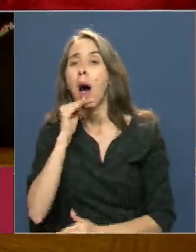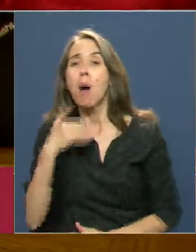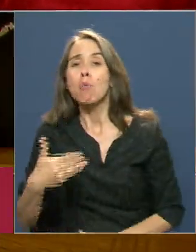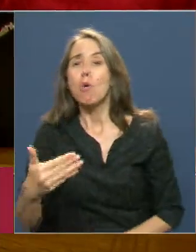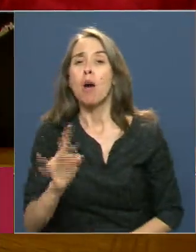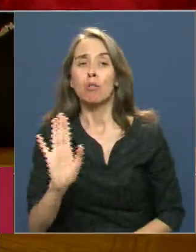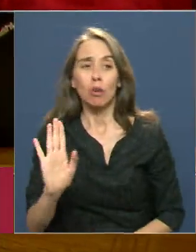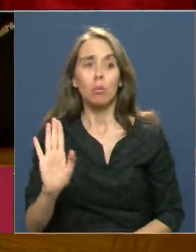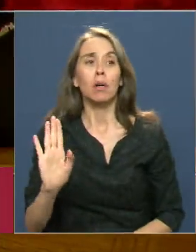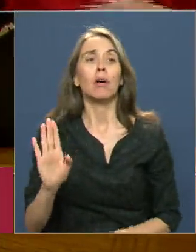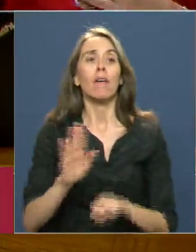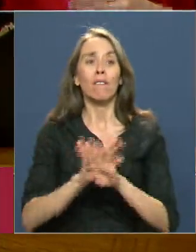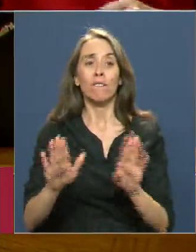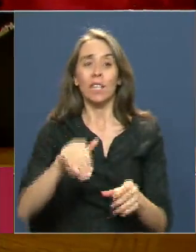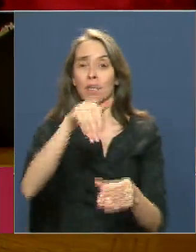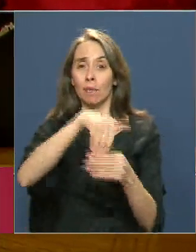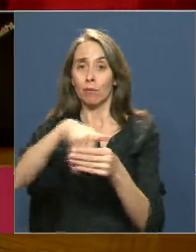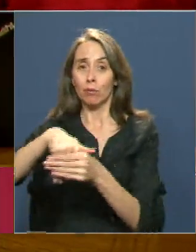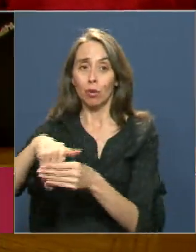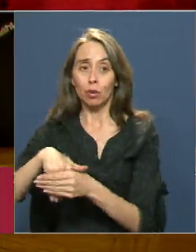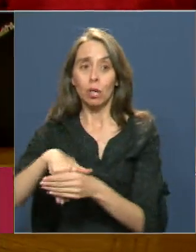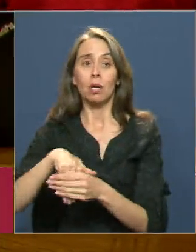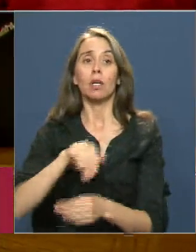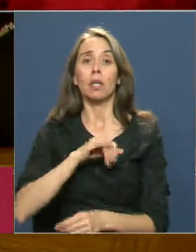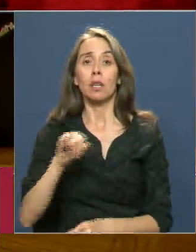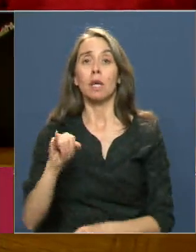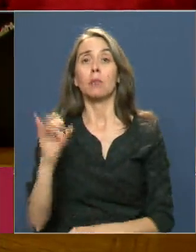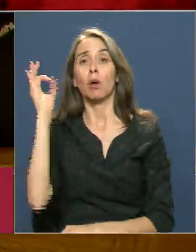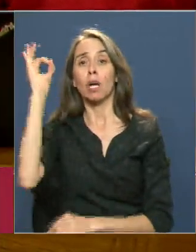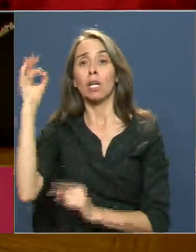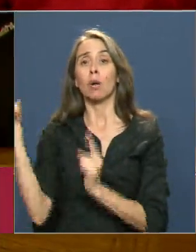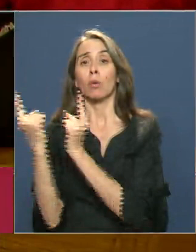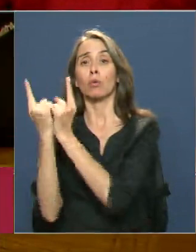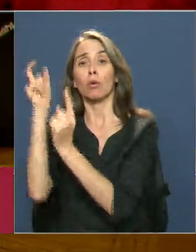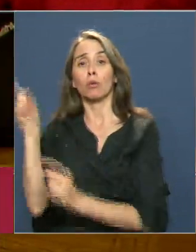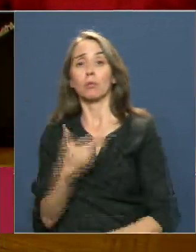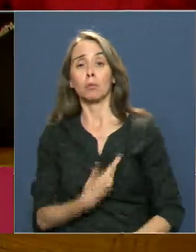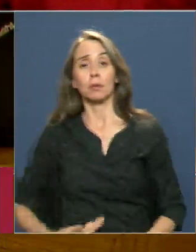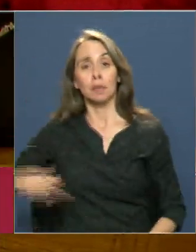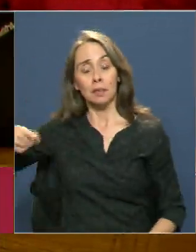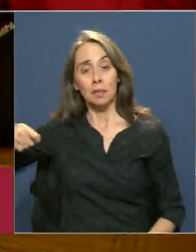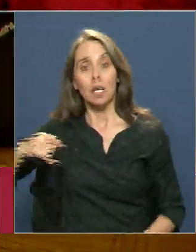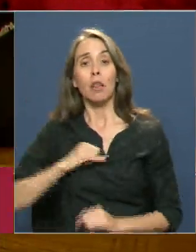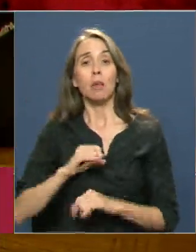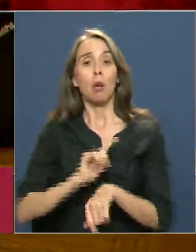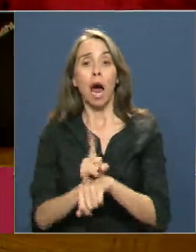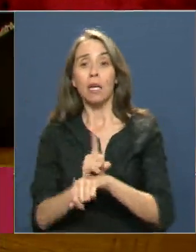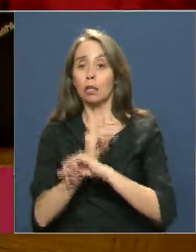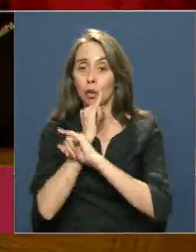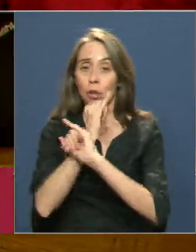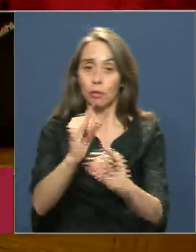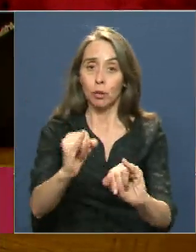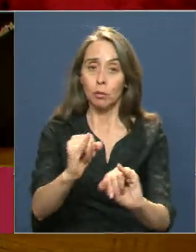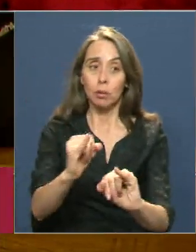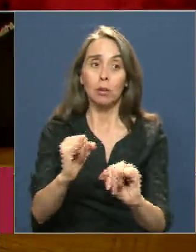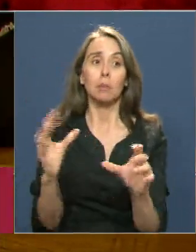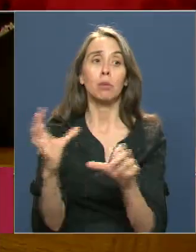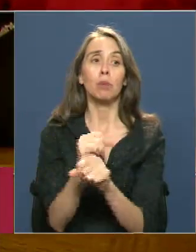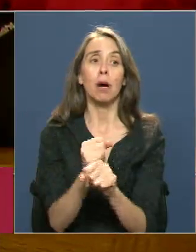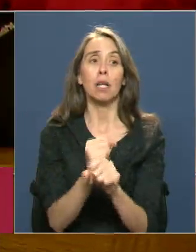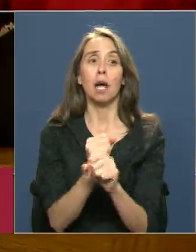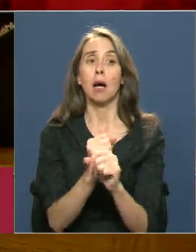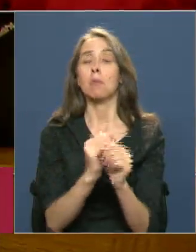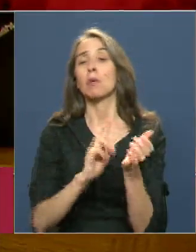no nos apresuremos. Terminada la votación, vamos a tener la reunión con el Senado y les comunicaremos de inmediato a ustedes, de inmediato por la vía más rápida.